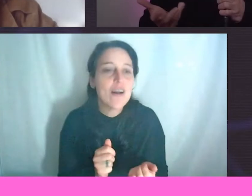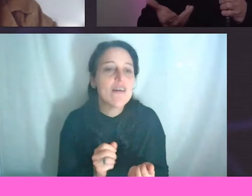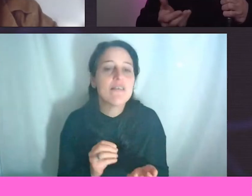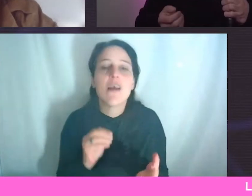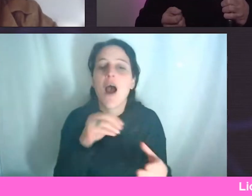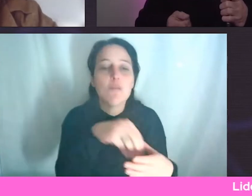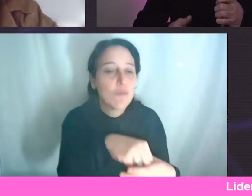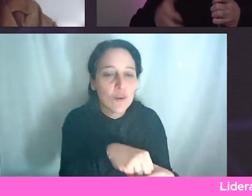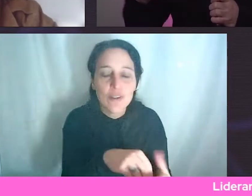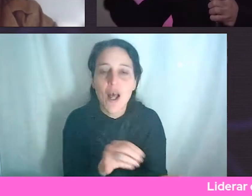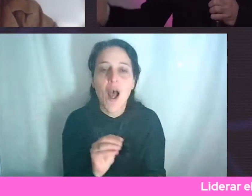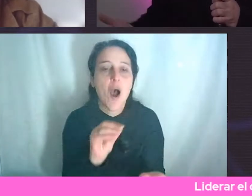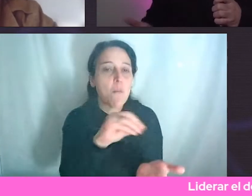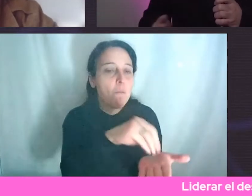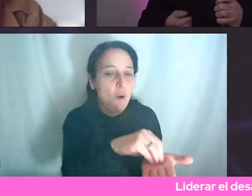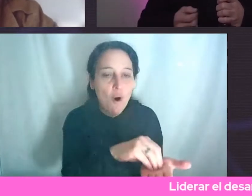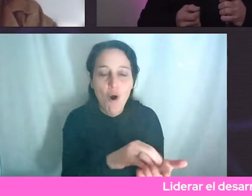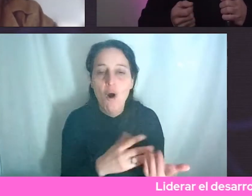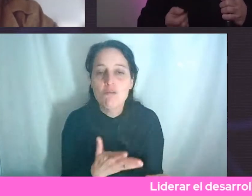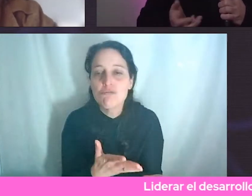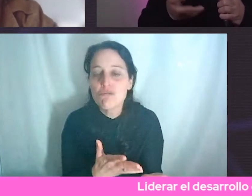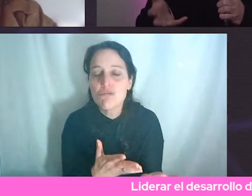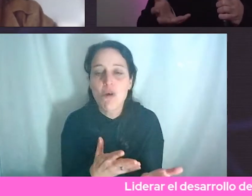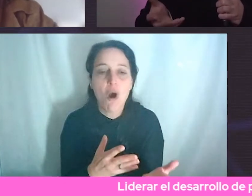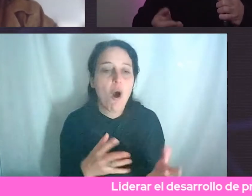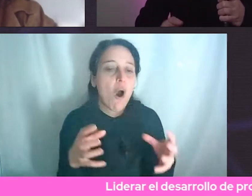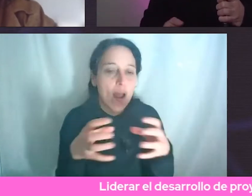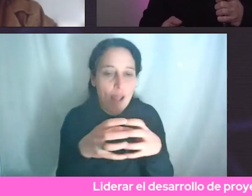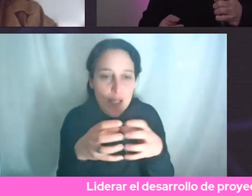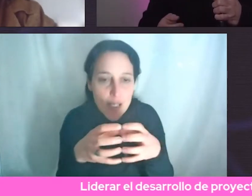tecnología. Con un equipo de desarrolladores, por supuesto,